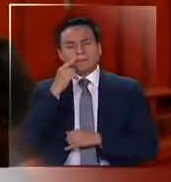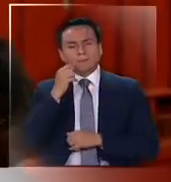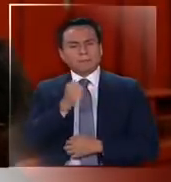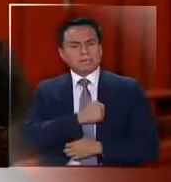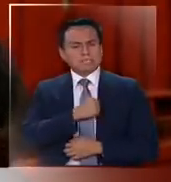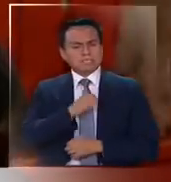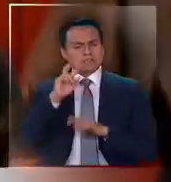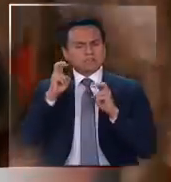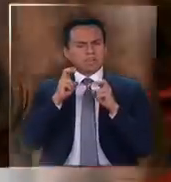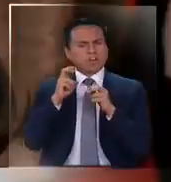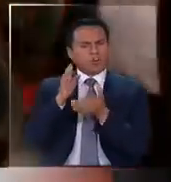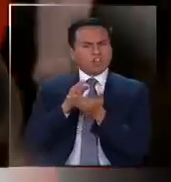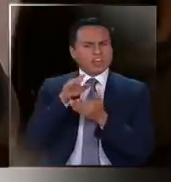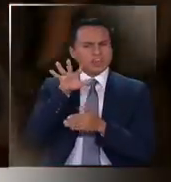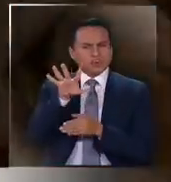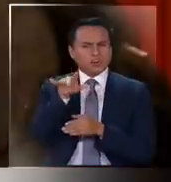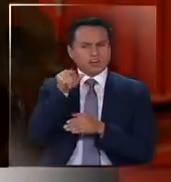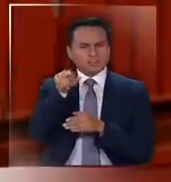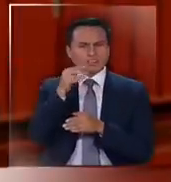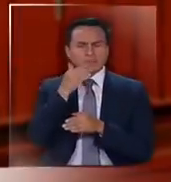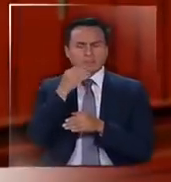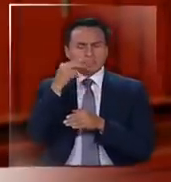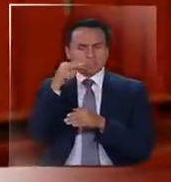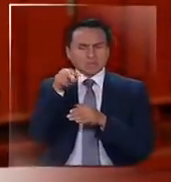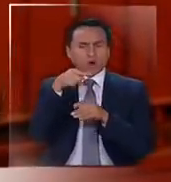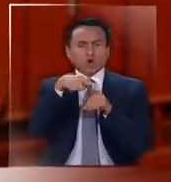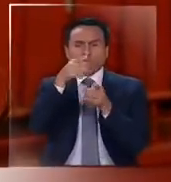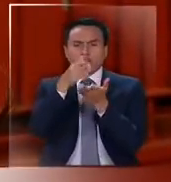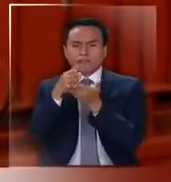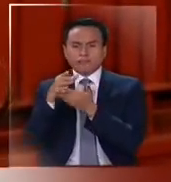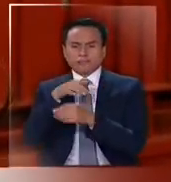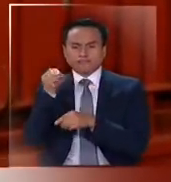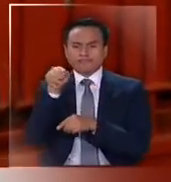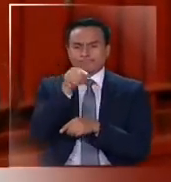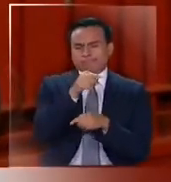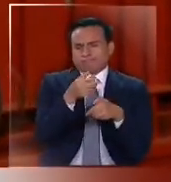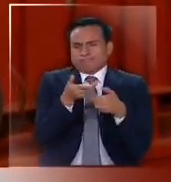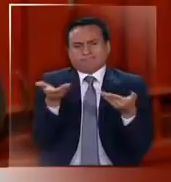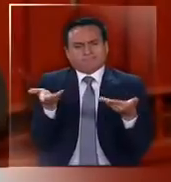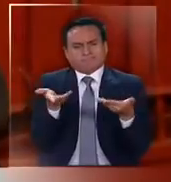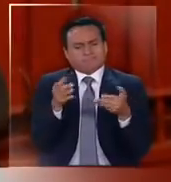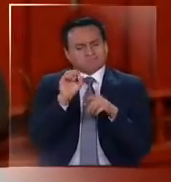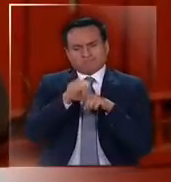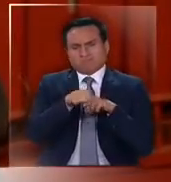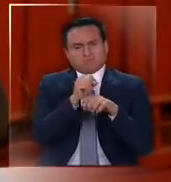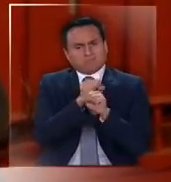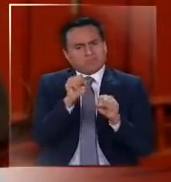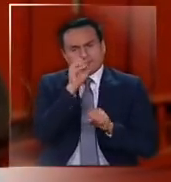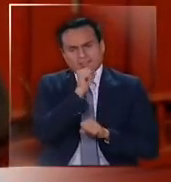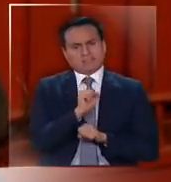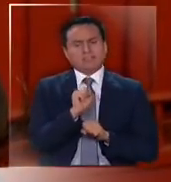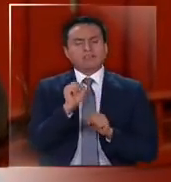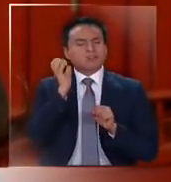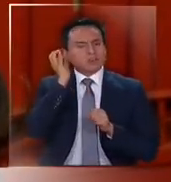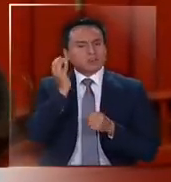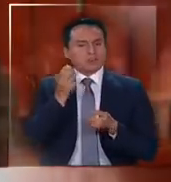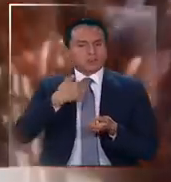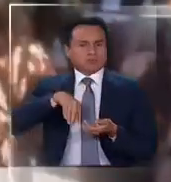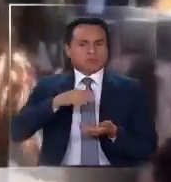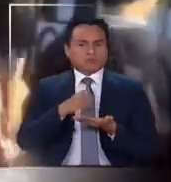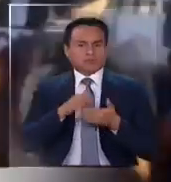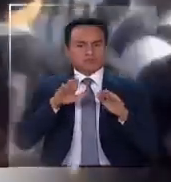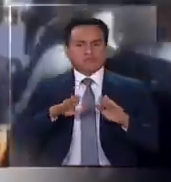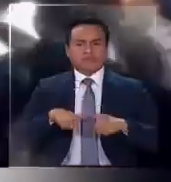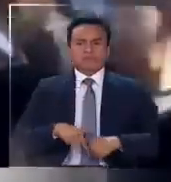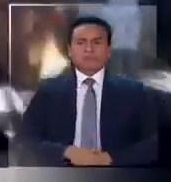practicando dentro de ese colegio y bueno, en muchos otros más de Chile, no puede ser tolerada, mucho menos en un colegio femenino como este.